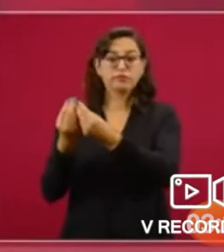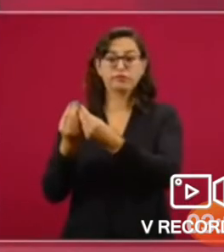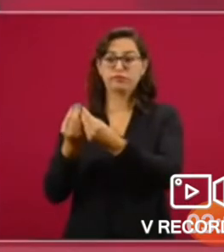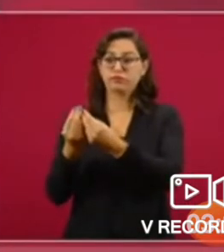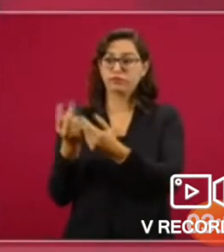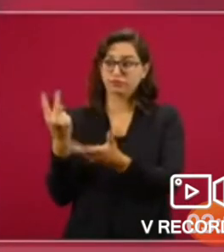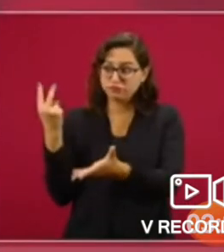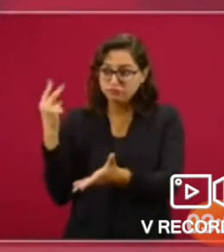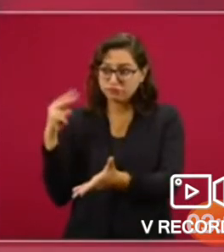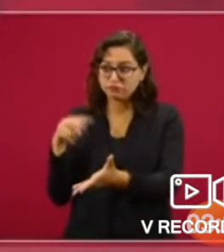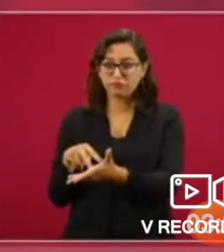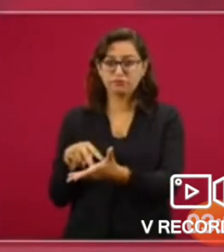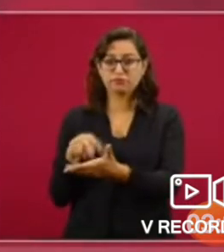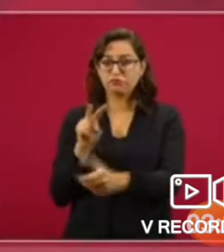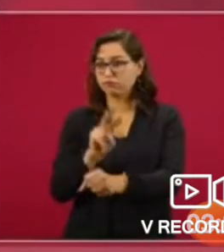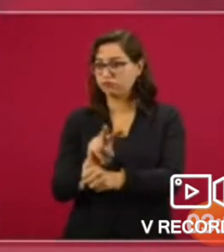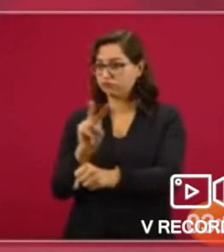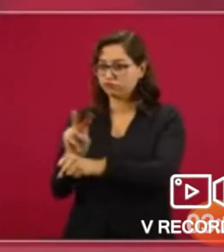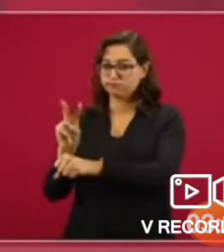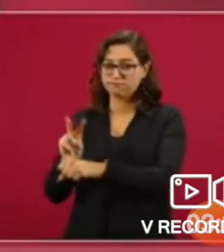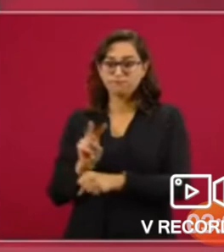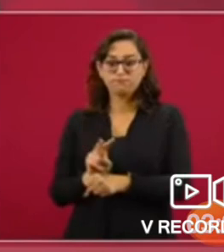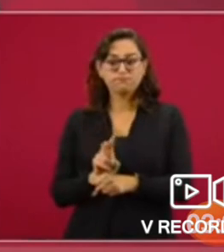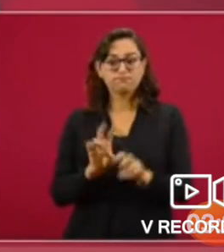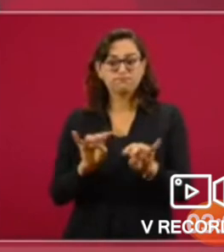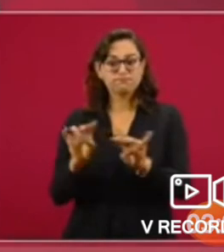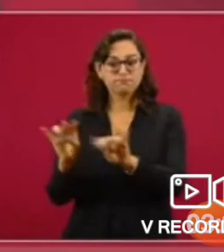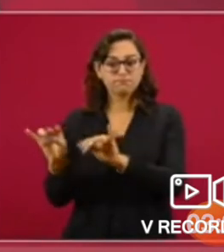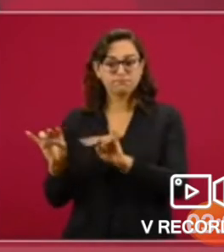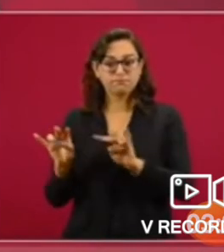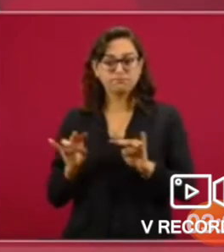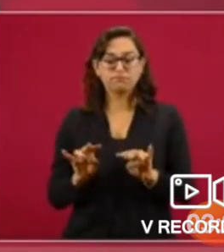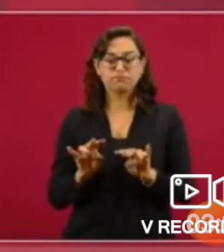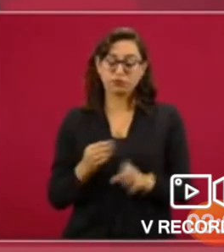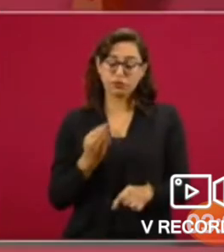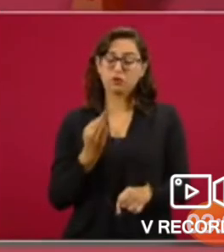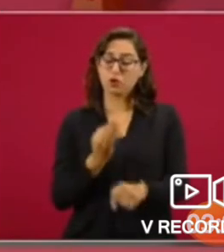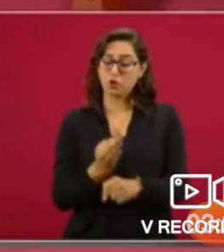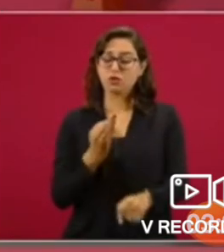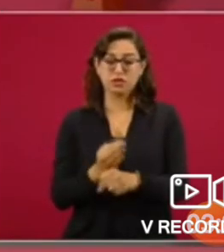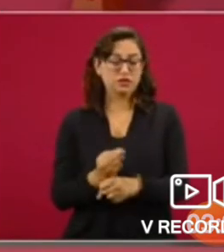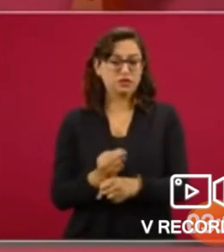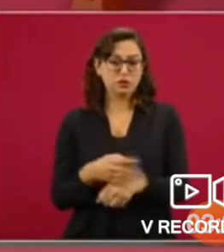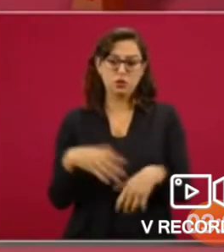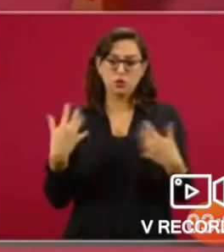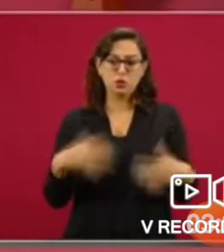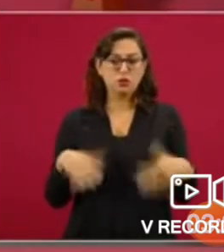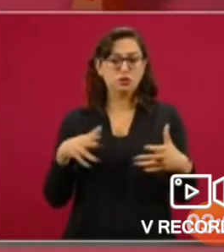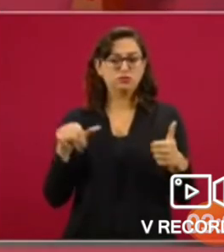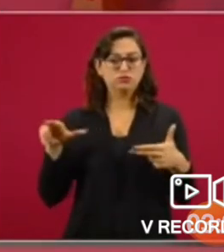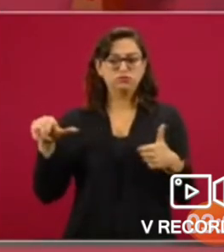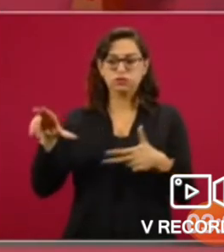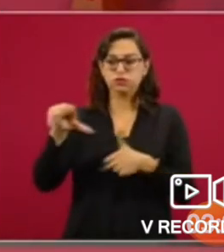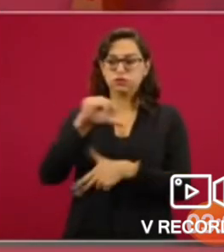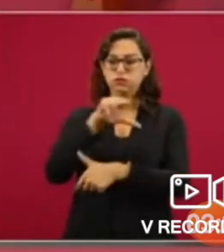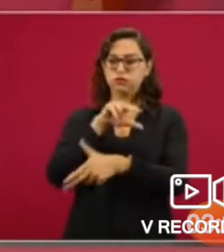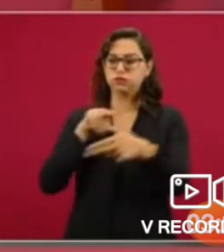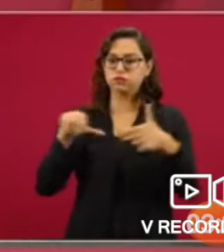estar ahí pendiente por este huracán que se